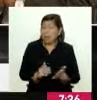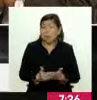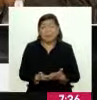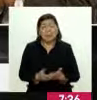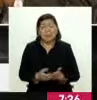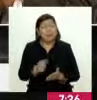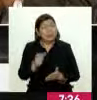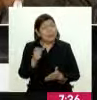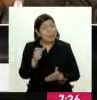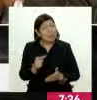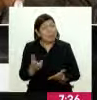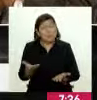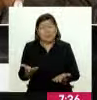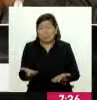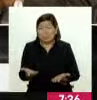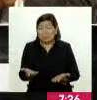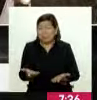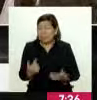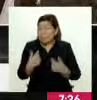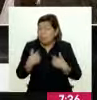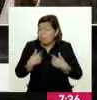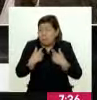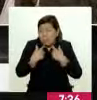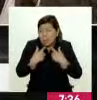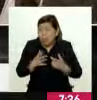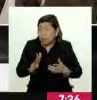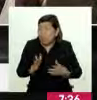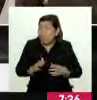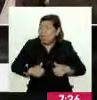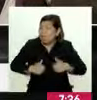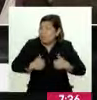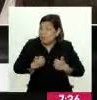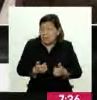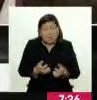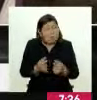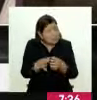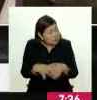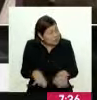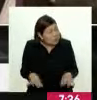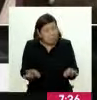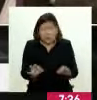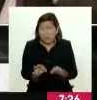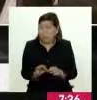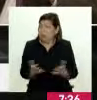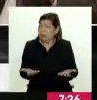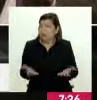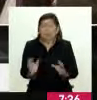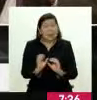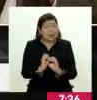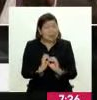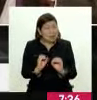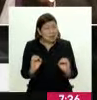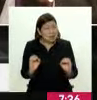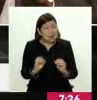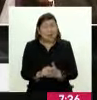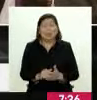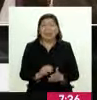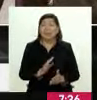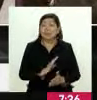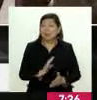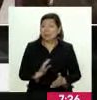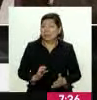humana no tiene precio. Sin duda. Y aparte también nadie quiso, y más aún por parte del